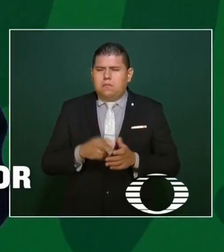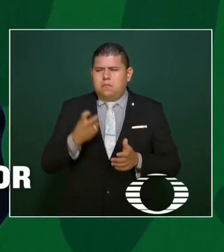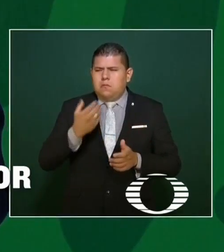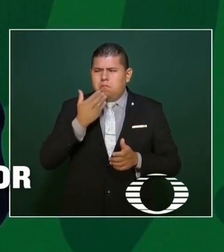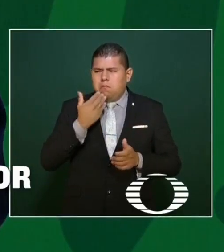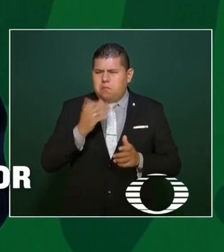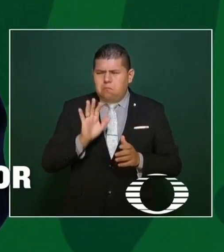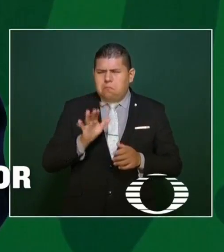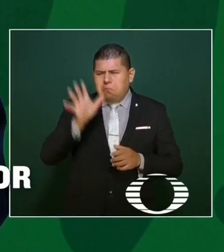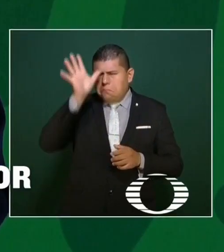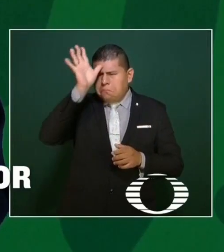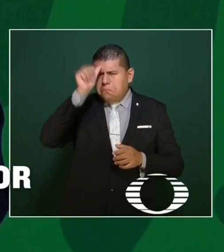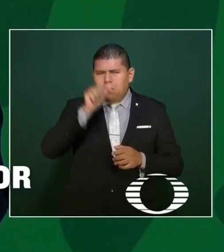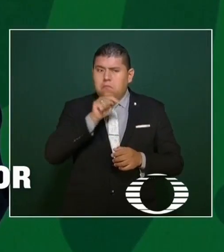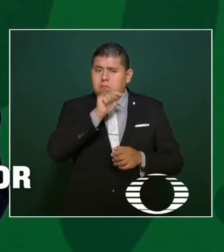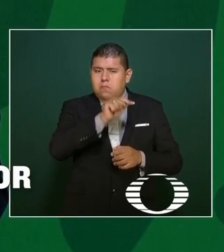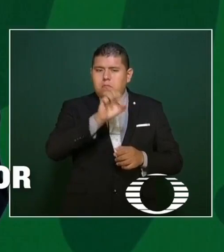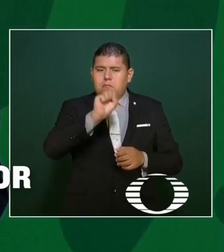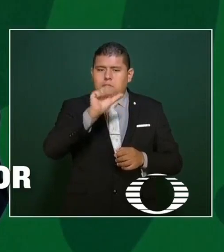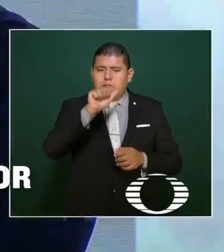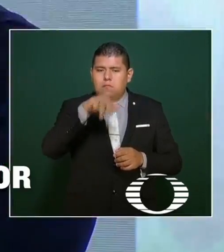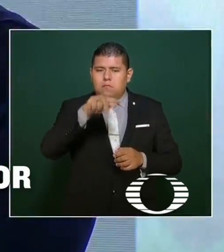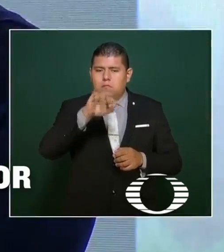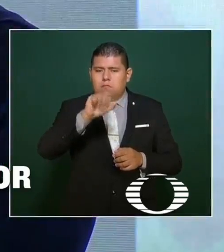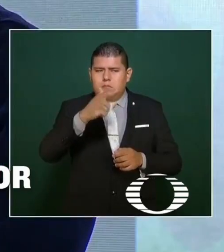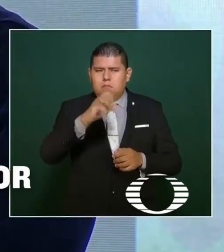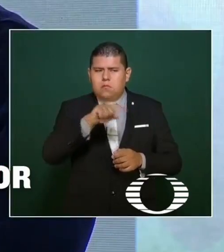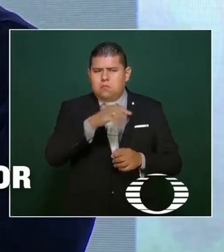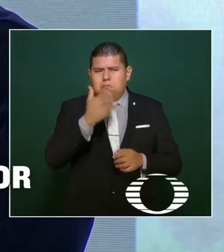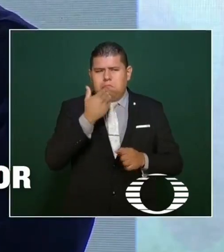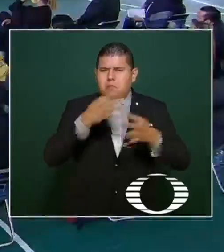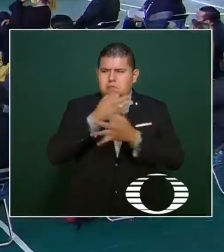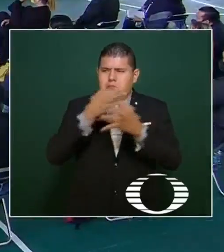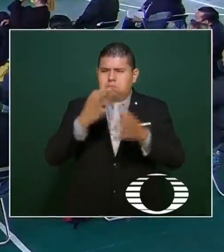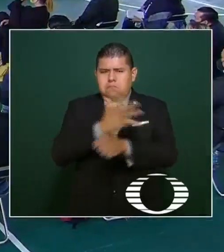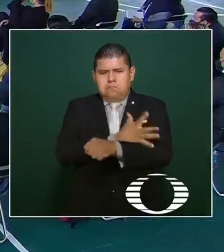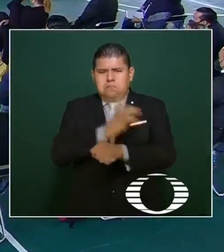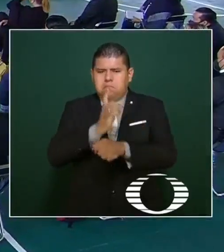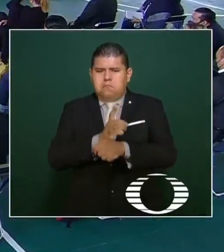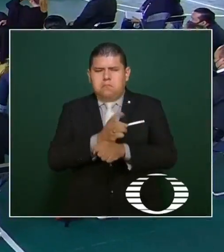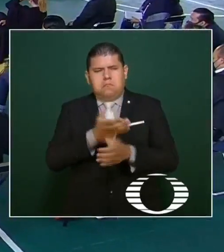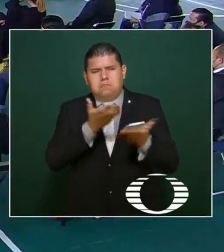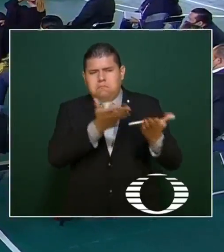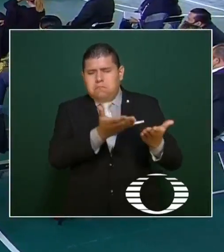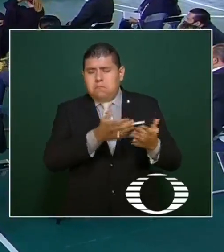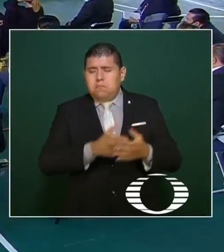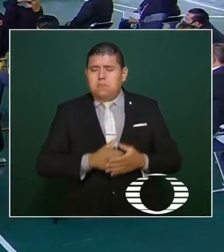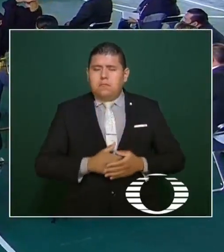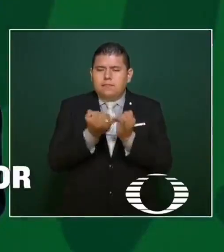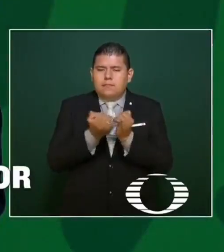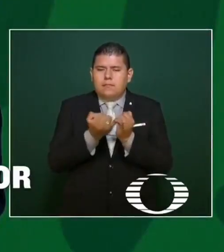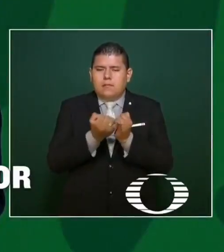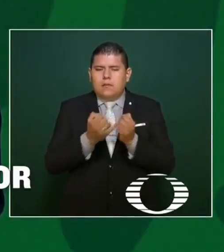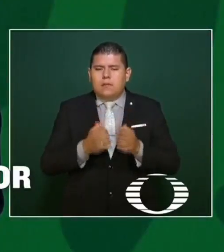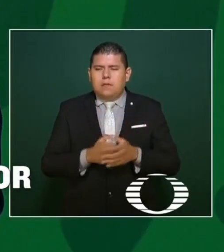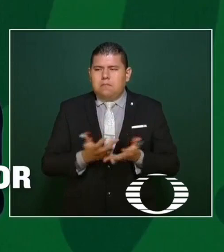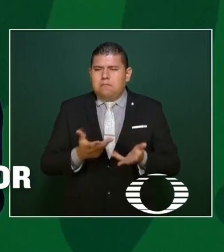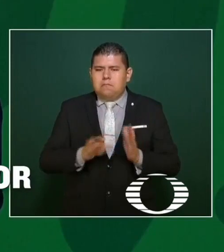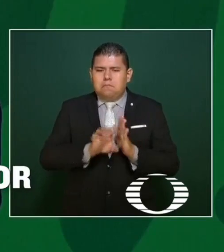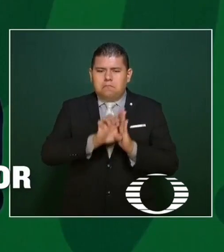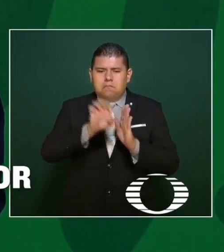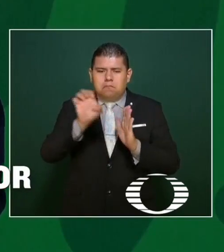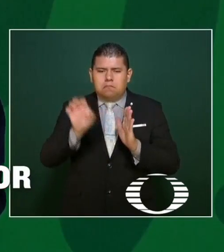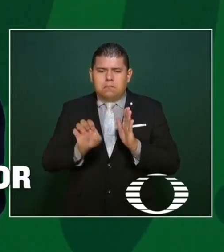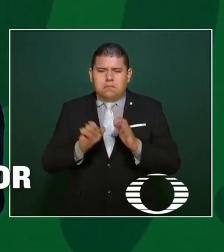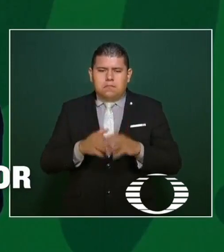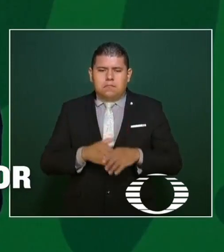Yo creo que a él le convendría que se aclarara formalmente, y le creo de que